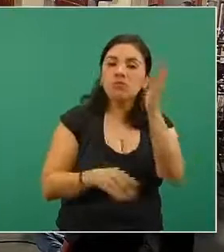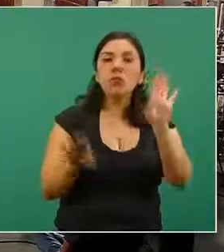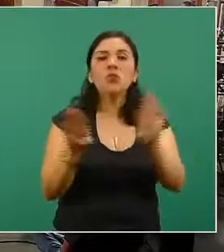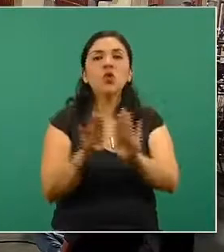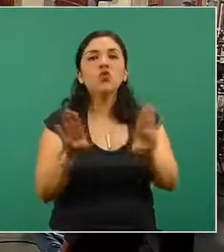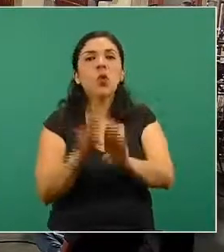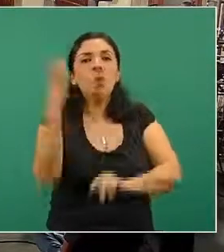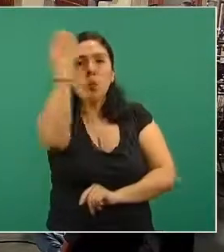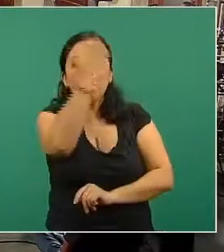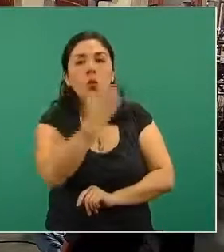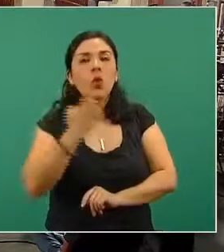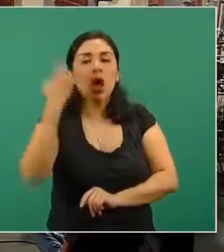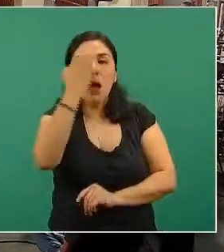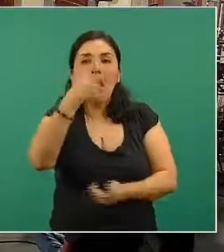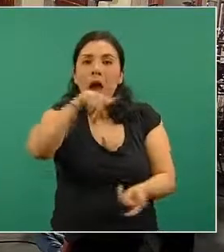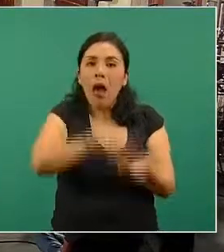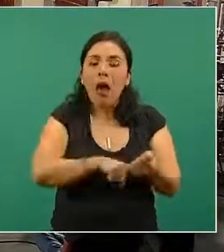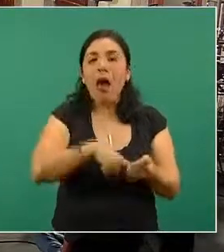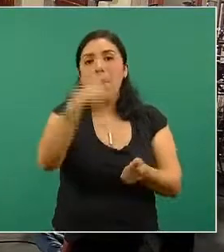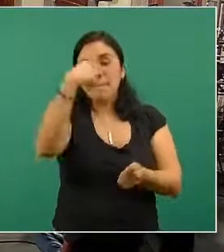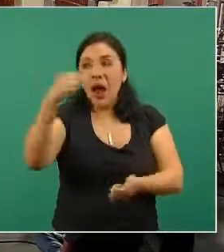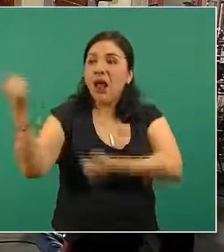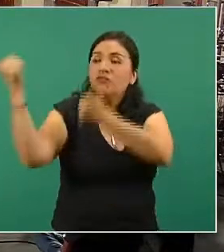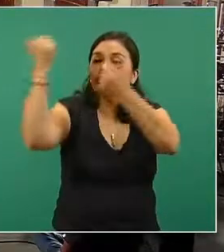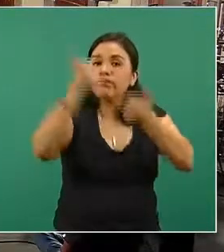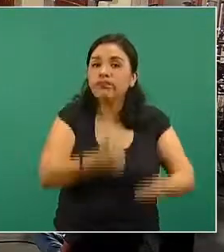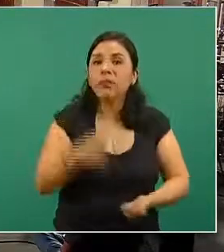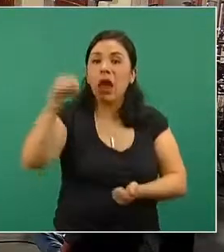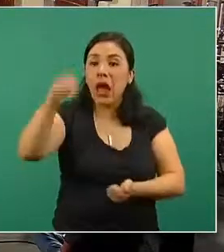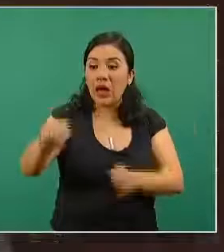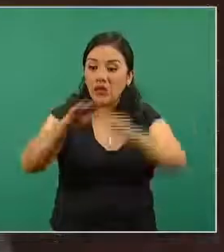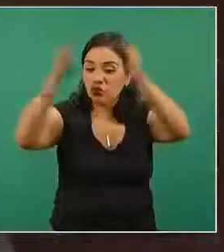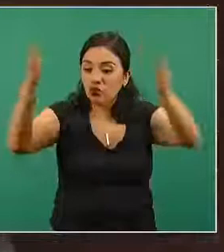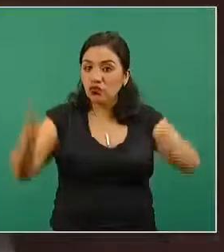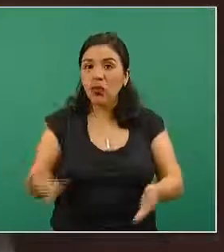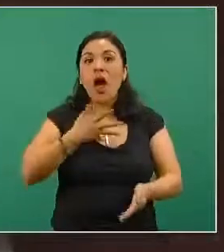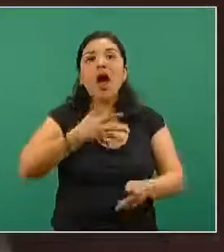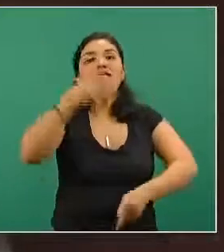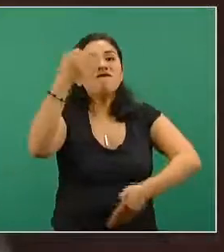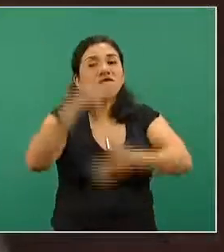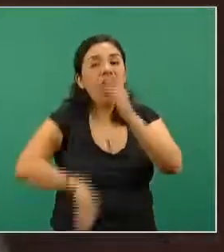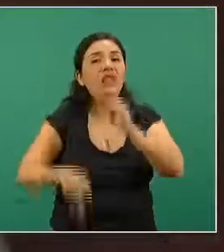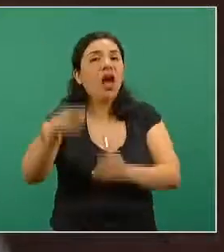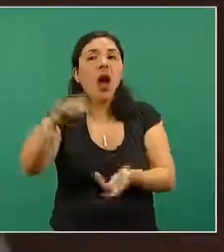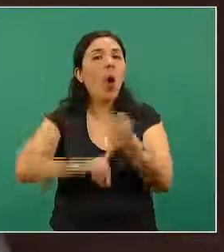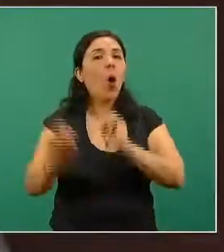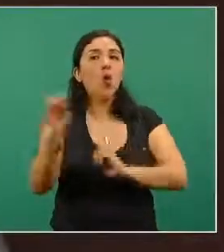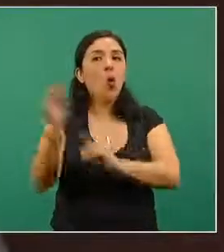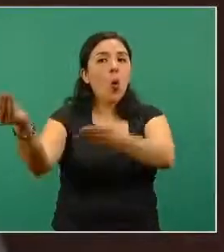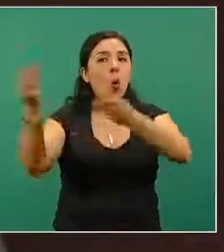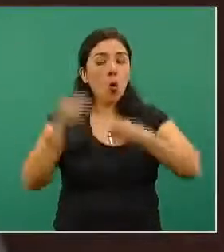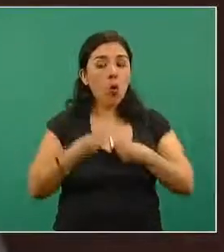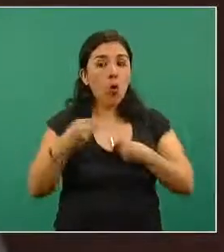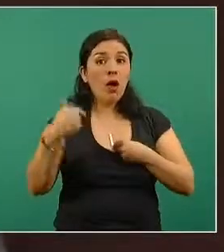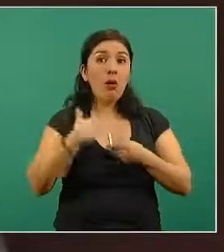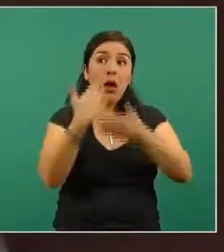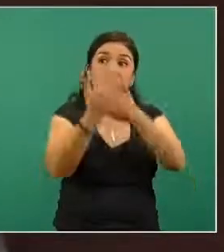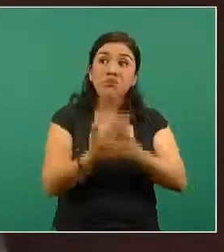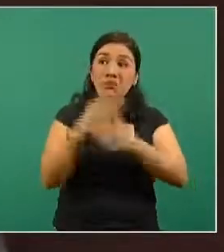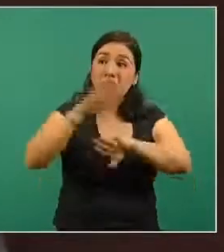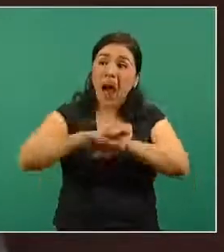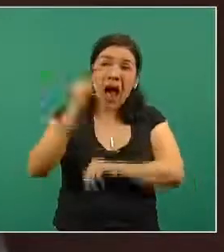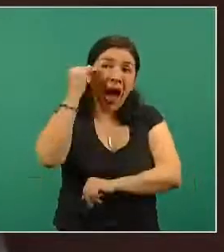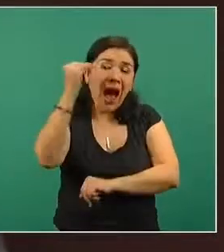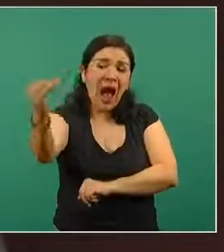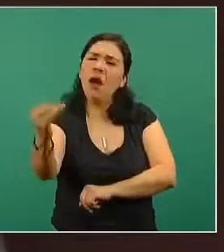pruebas analíticas de los lotes que enviaron que estaban aún pendientes. No se quiso retrasar el embarque,